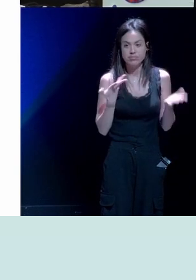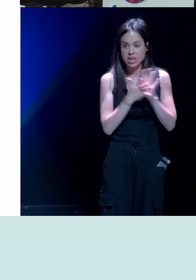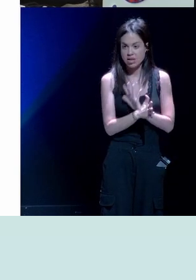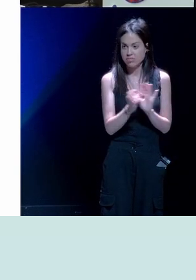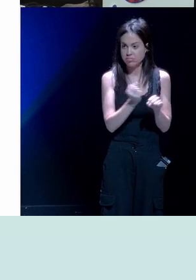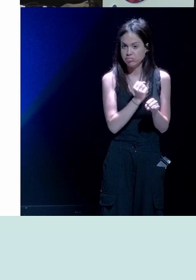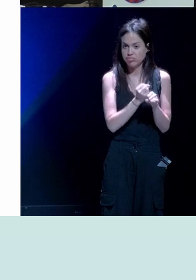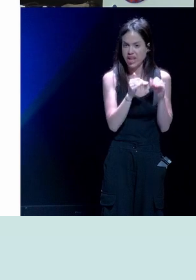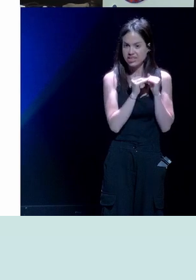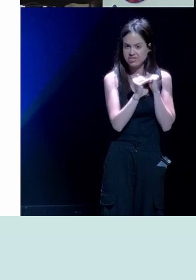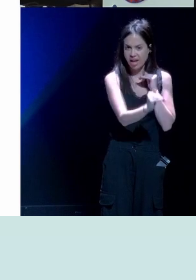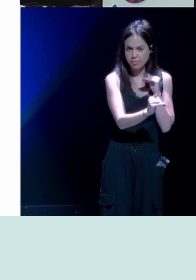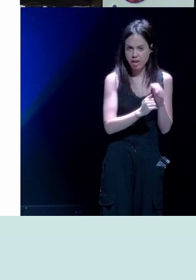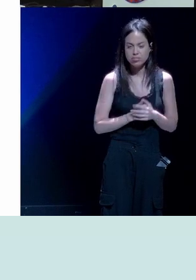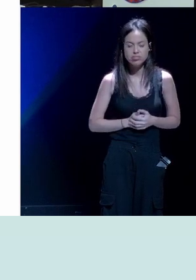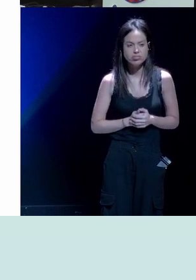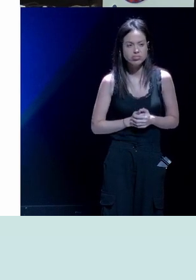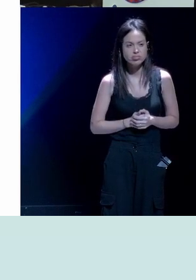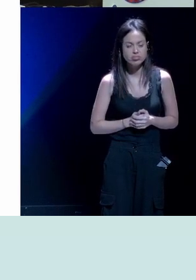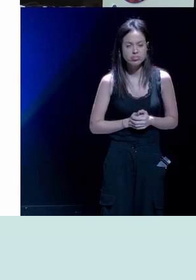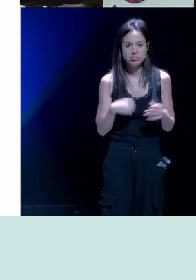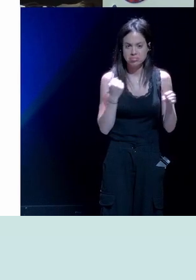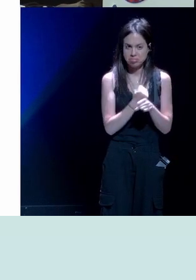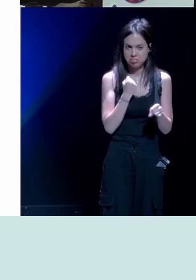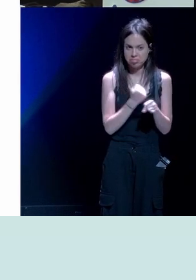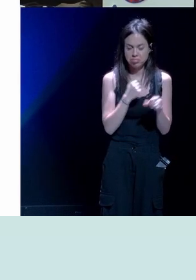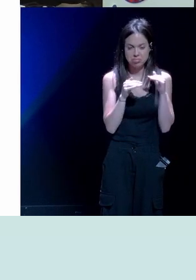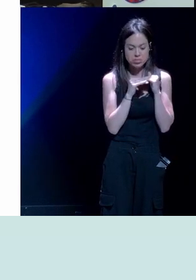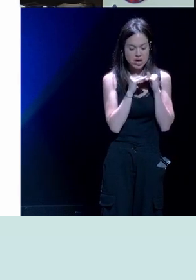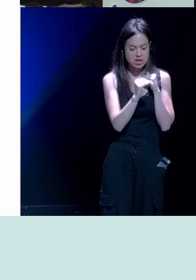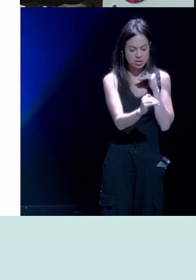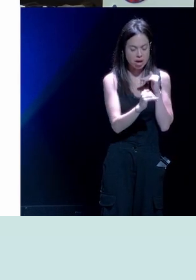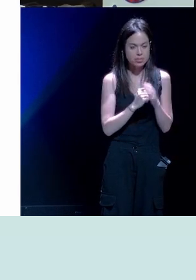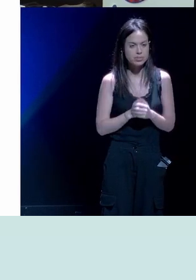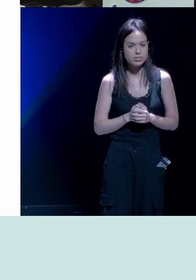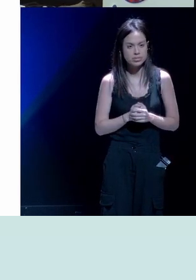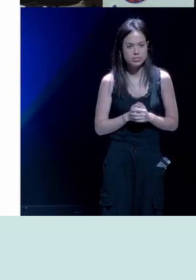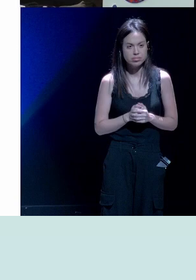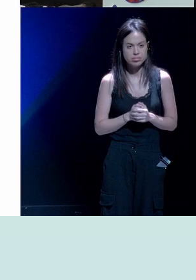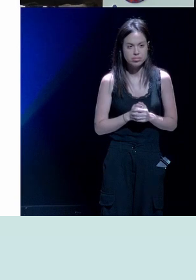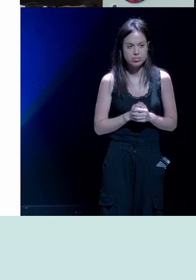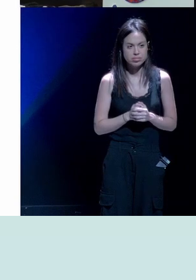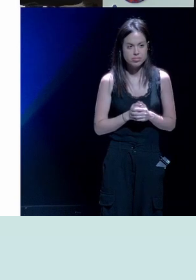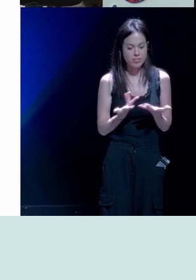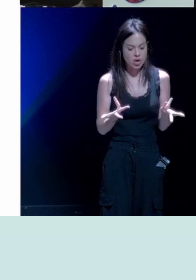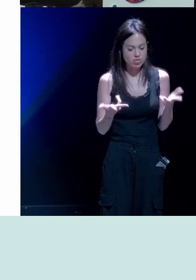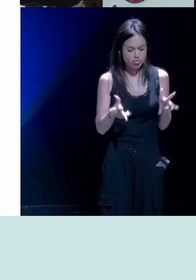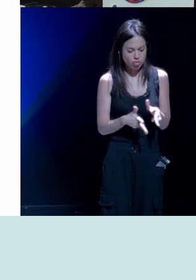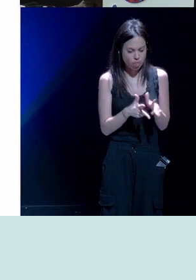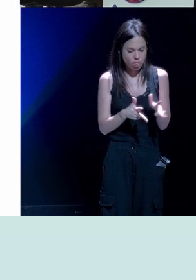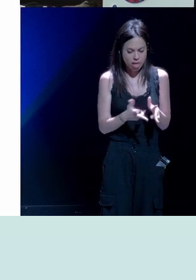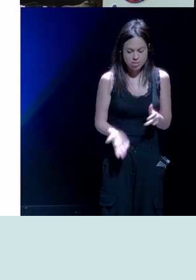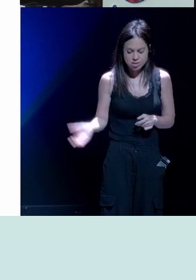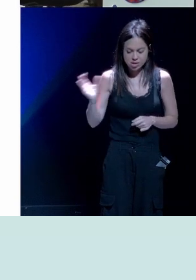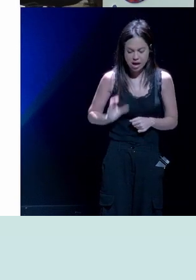de forma estable. Este empleo estable, al menos en las sociedades salariales, también nos